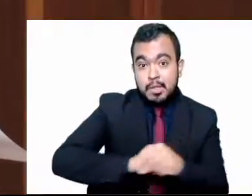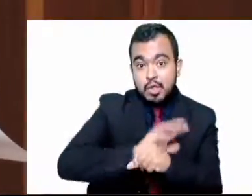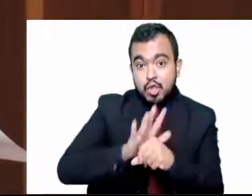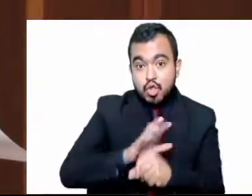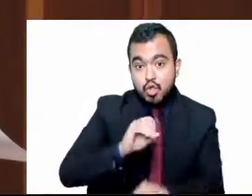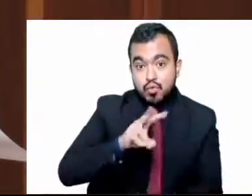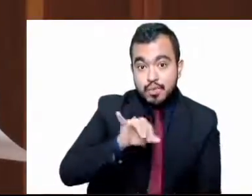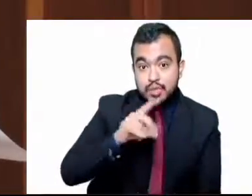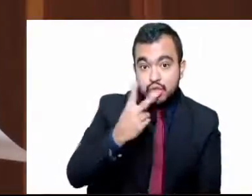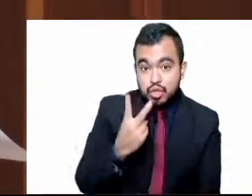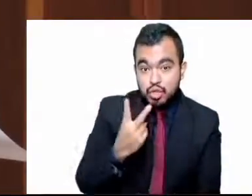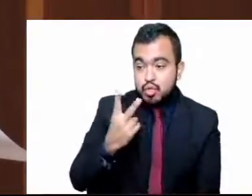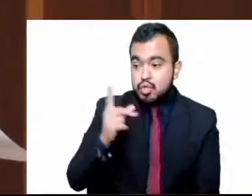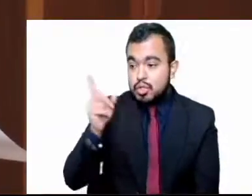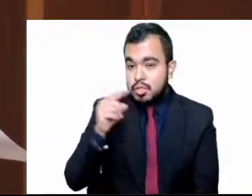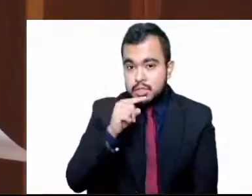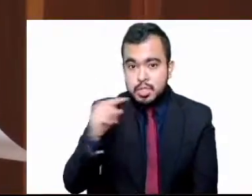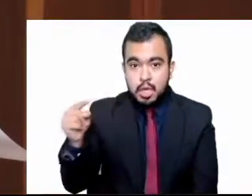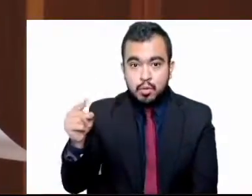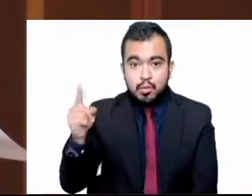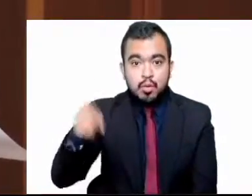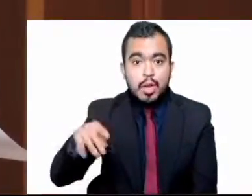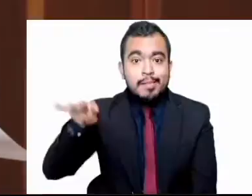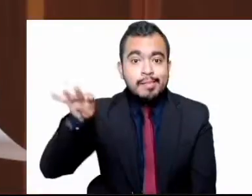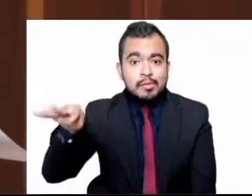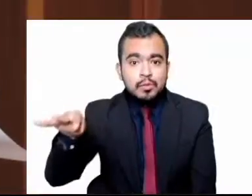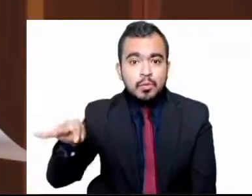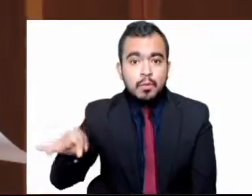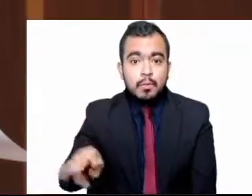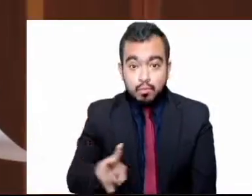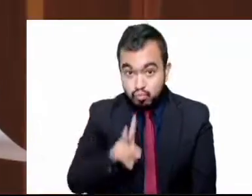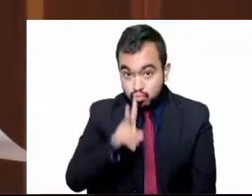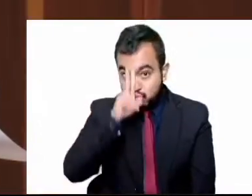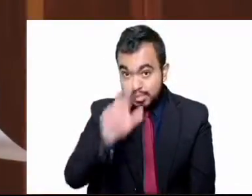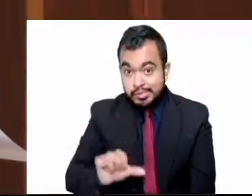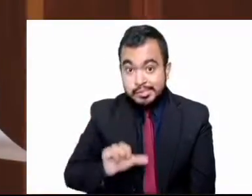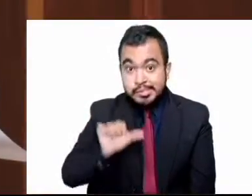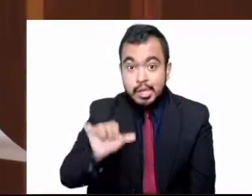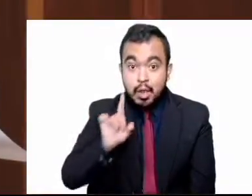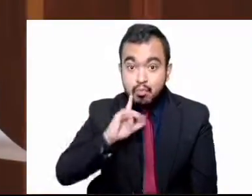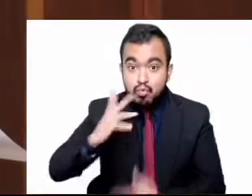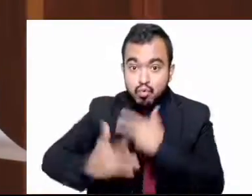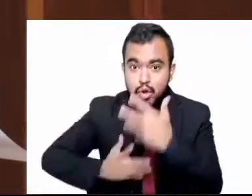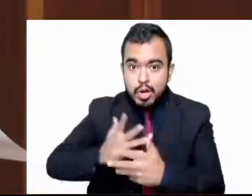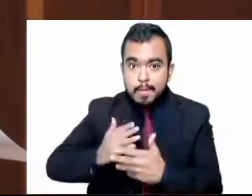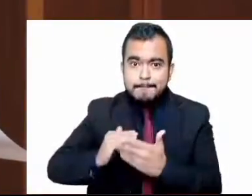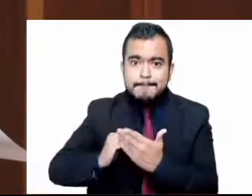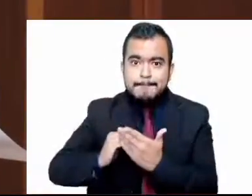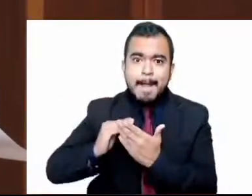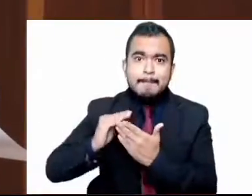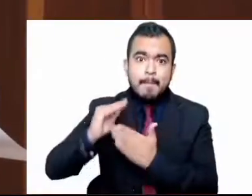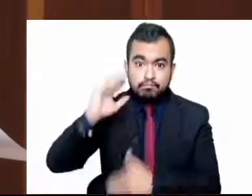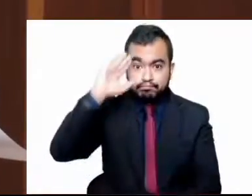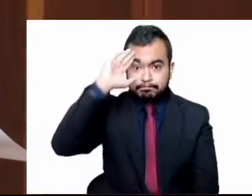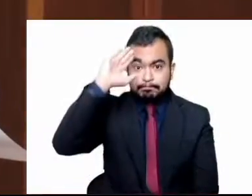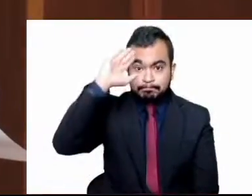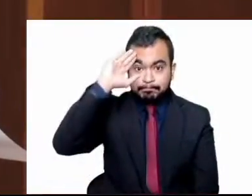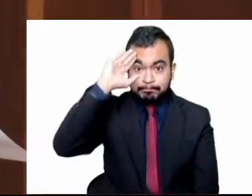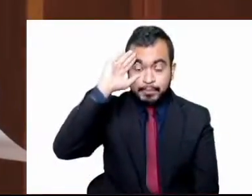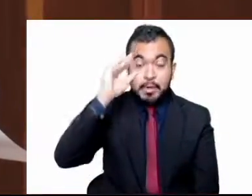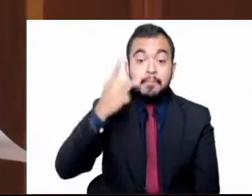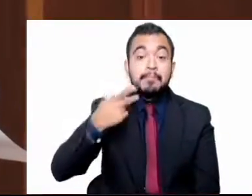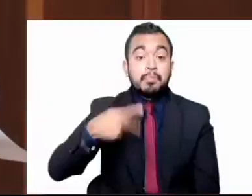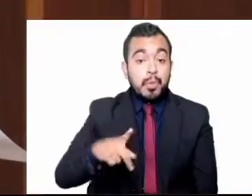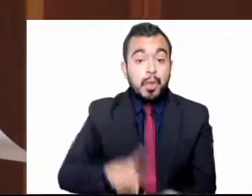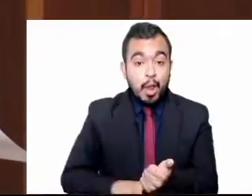COVID-19, aumentó considerablemente la violencia contra las mujeres, pero particularmente aquella que se ha suscitado desde el